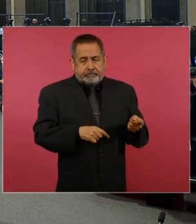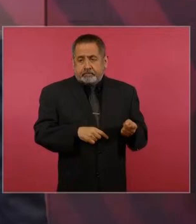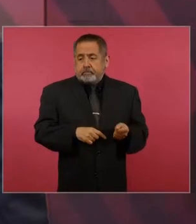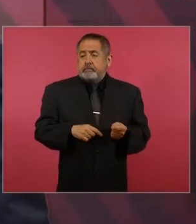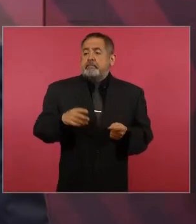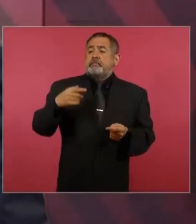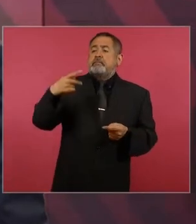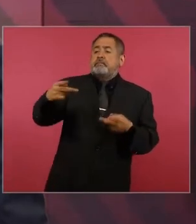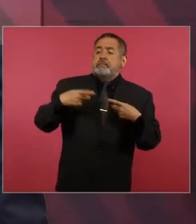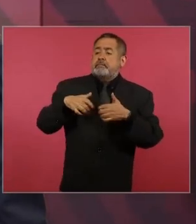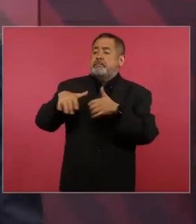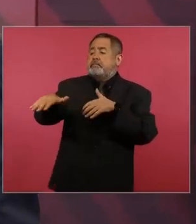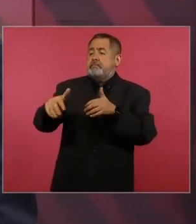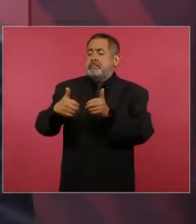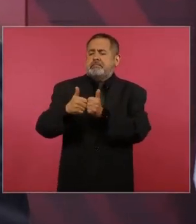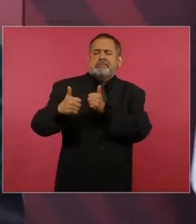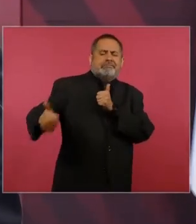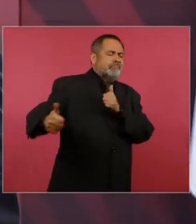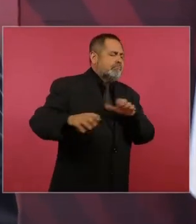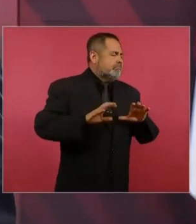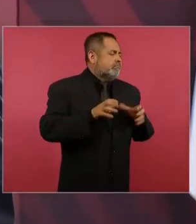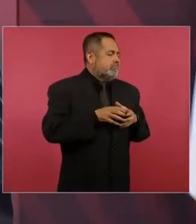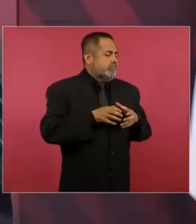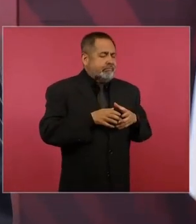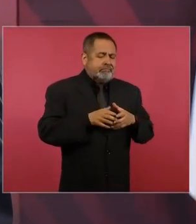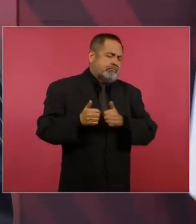divorciados del pueblo.